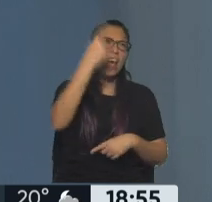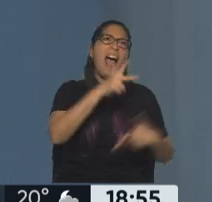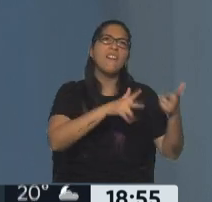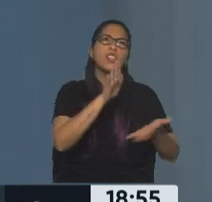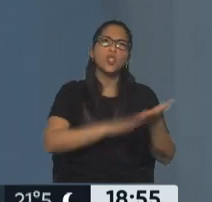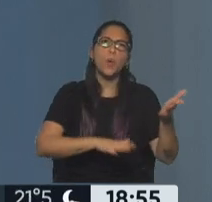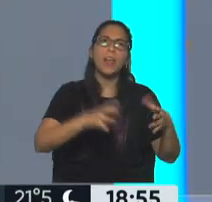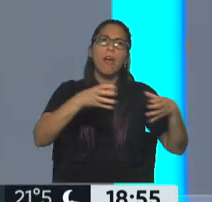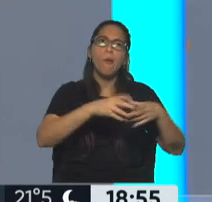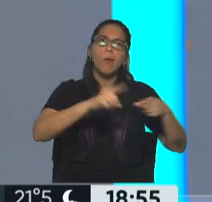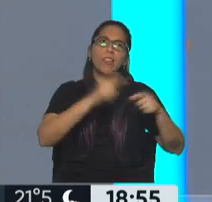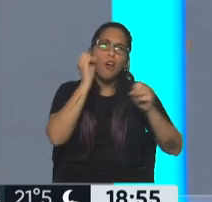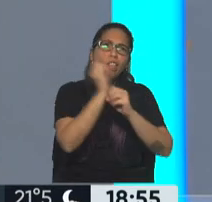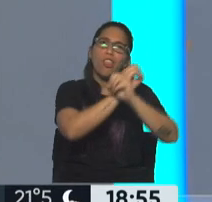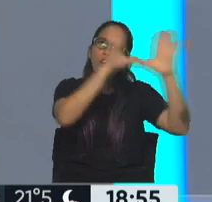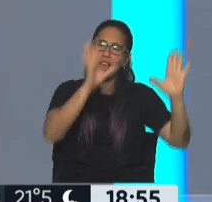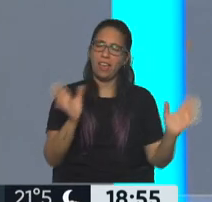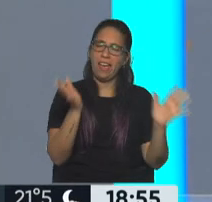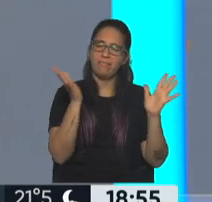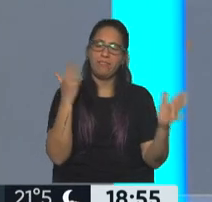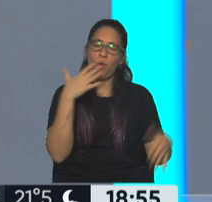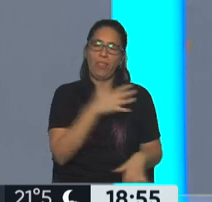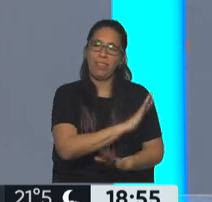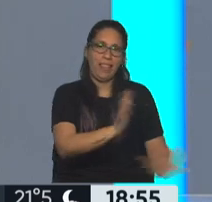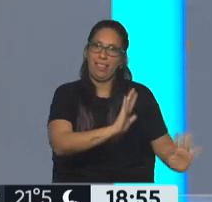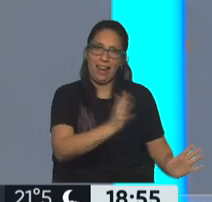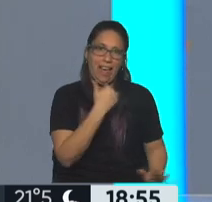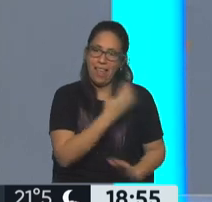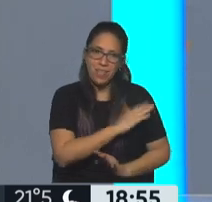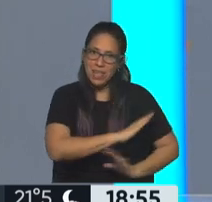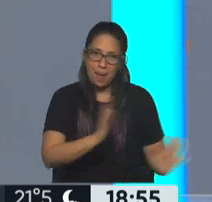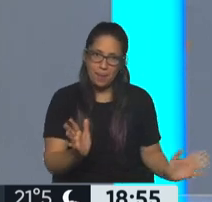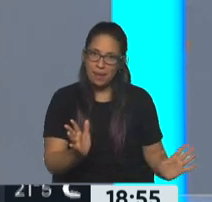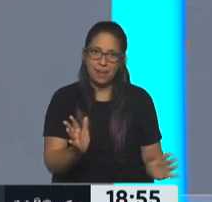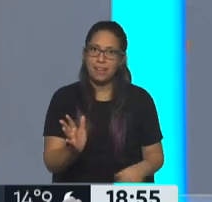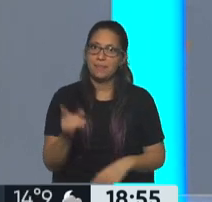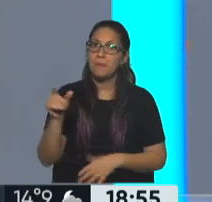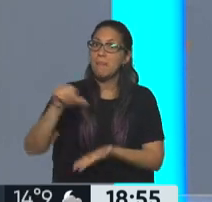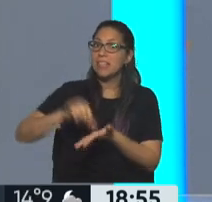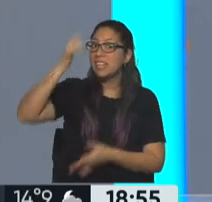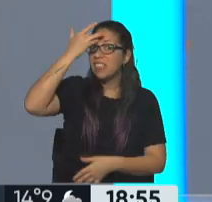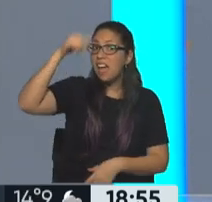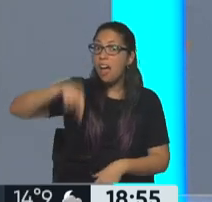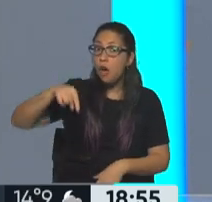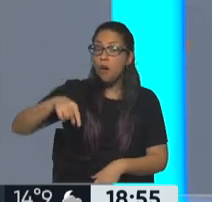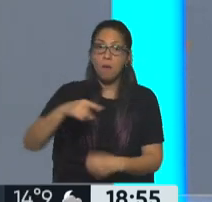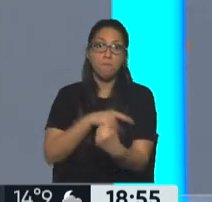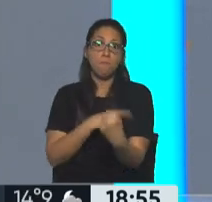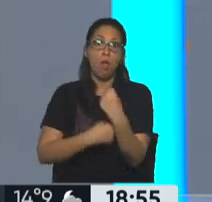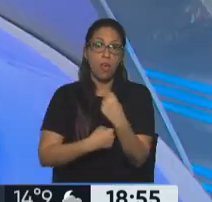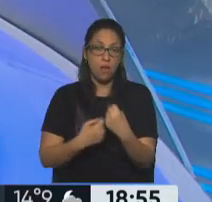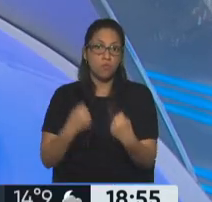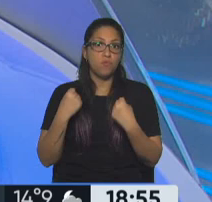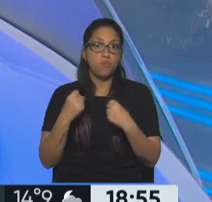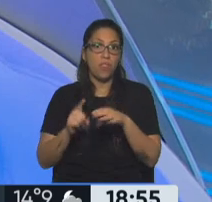no entienden nada no entiende nada por otro lado la India en este momento se convirtió en otra superpotencia espacial